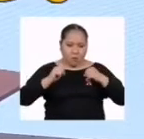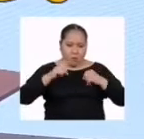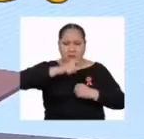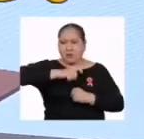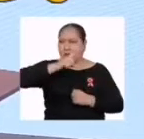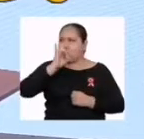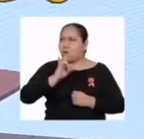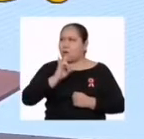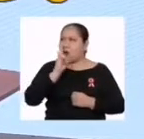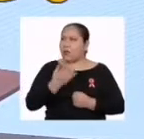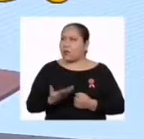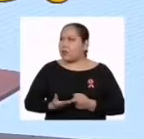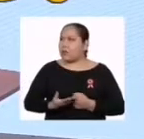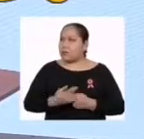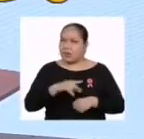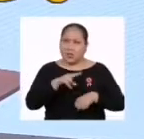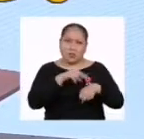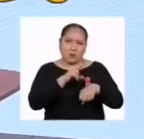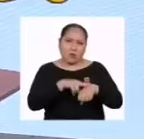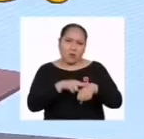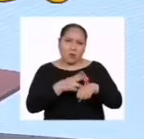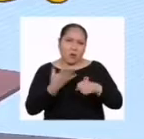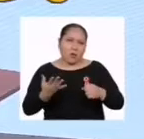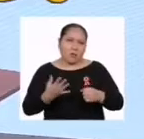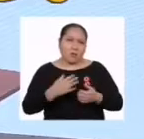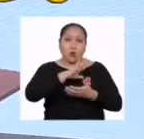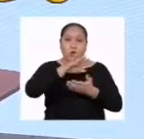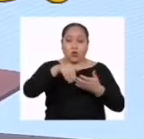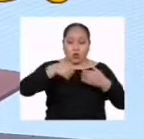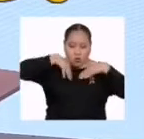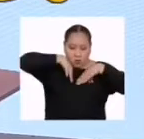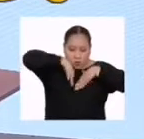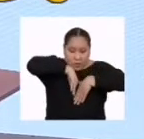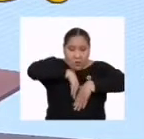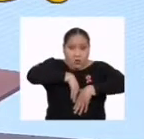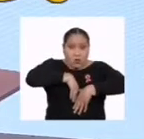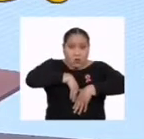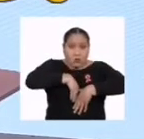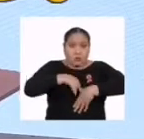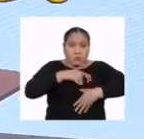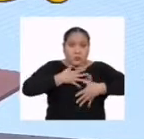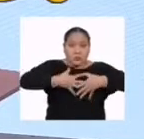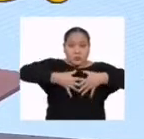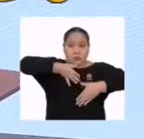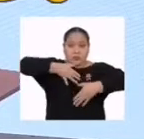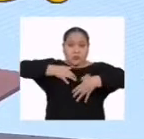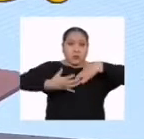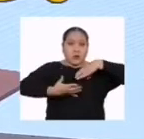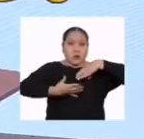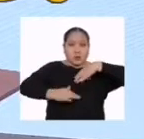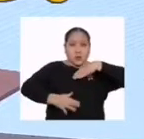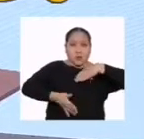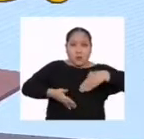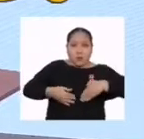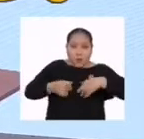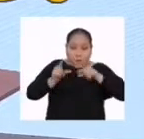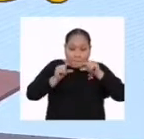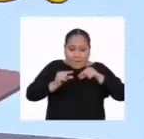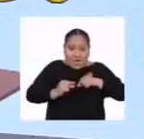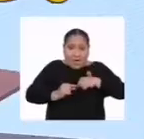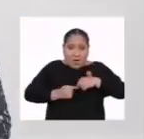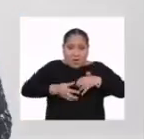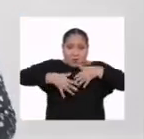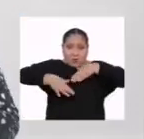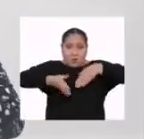necesario, sobre todo natural, pues todo dentro de nuestro cuerpo está en constante movimiento, desde lo más pequeño a lo